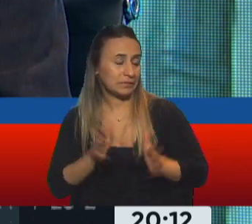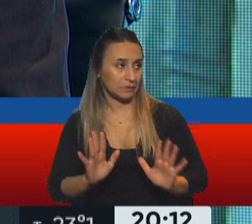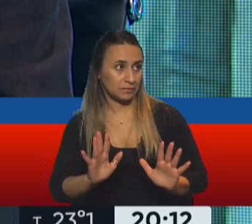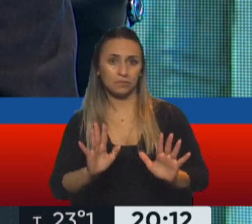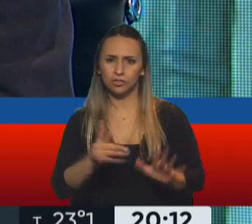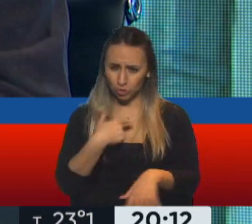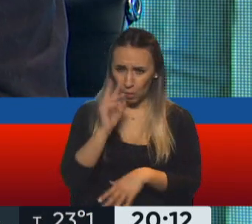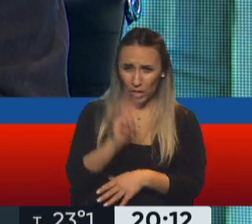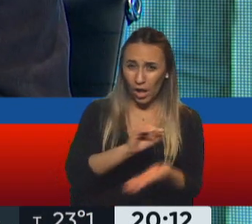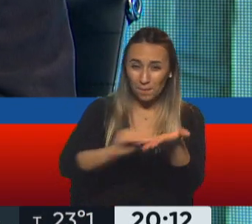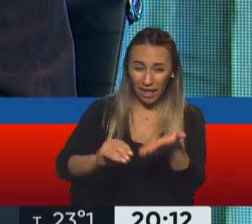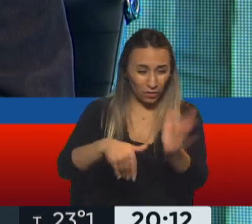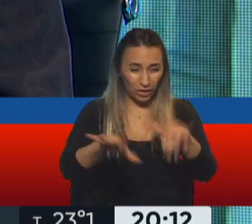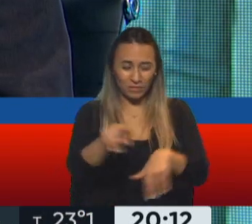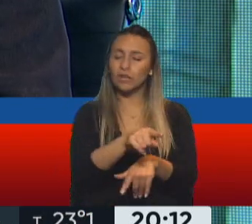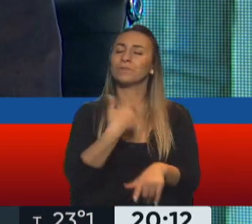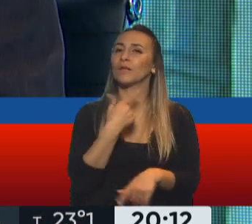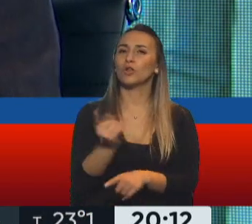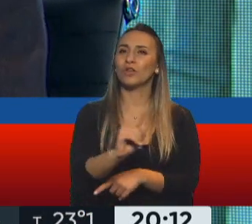empleados, pero yo te diría, no quiero ser